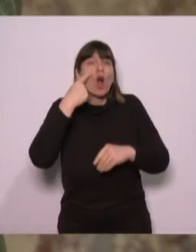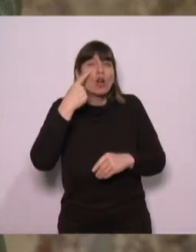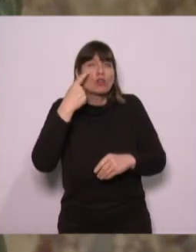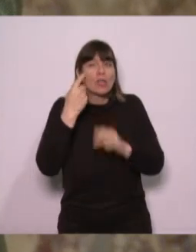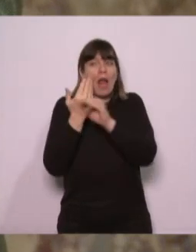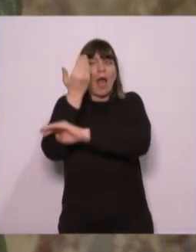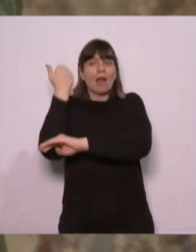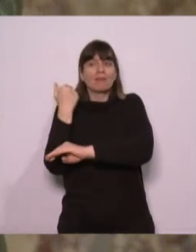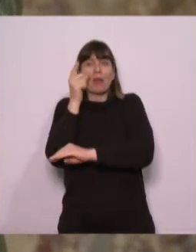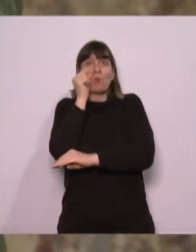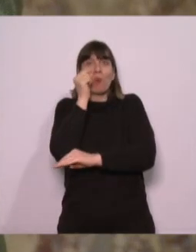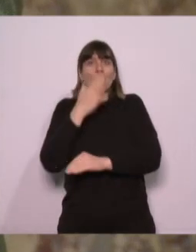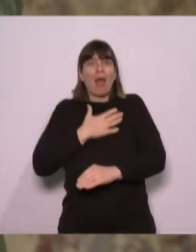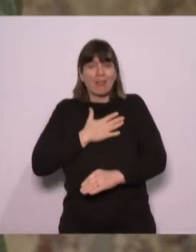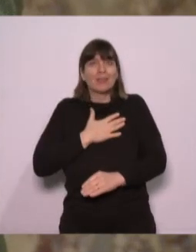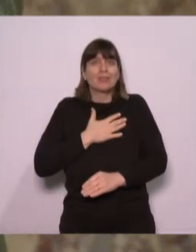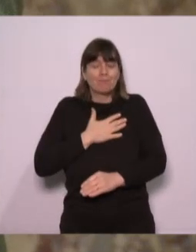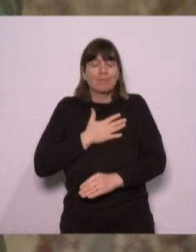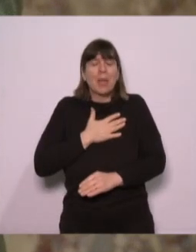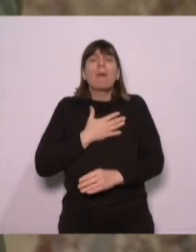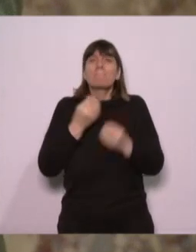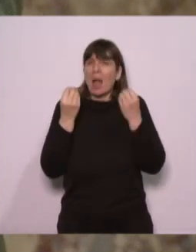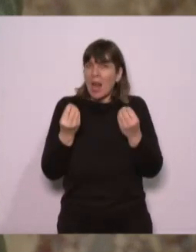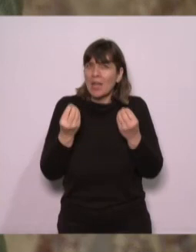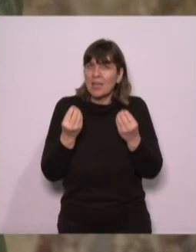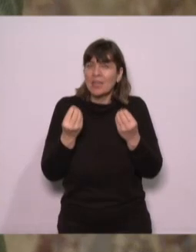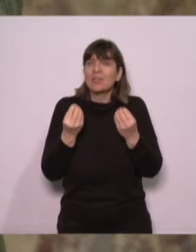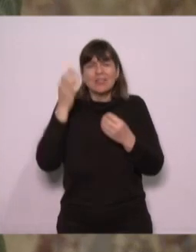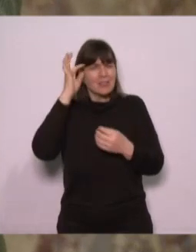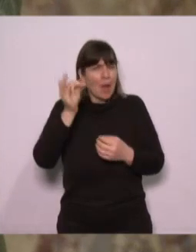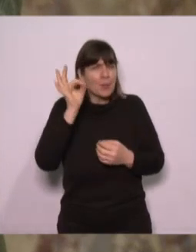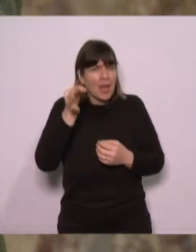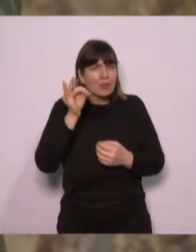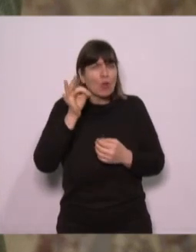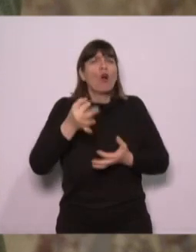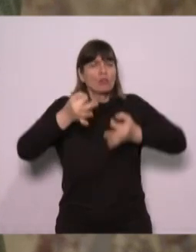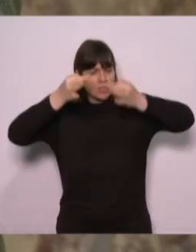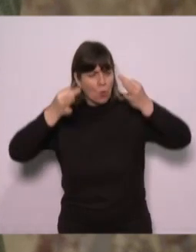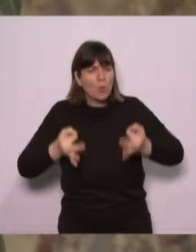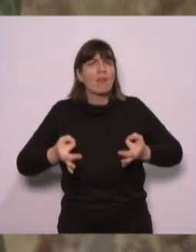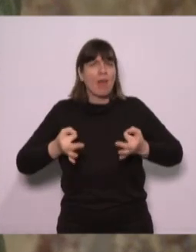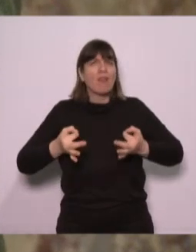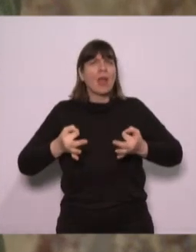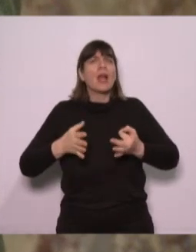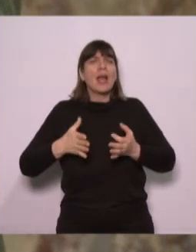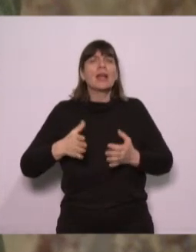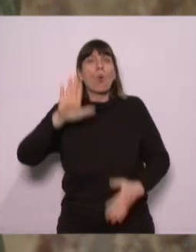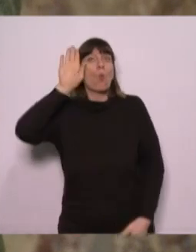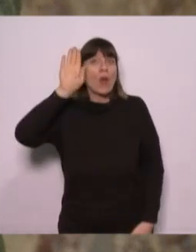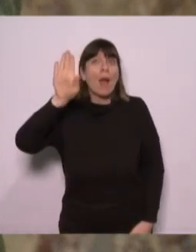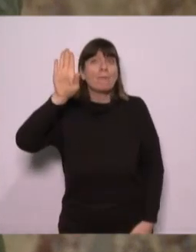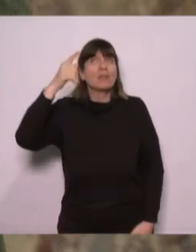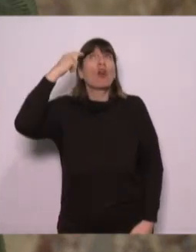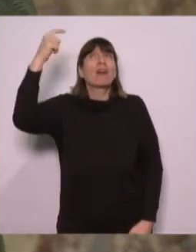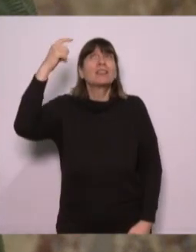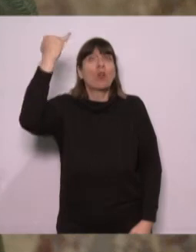a conocer de antemano a nuestros padres para que, sabiendo con seguridad en qué